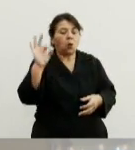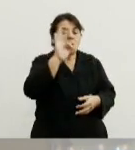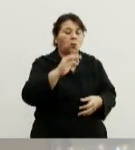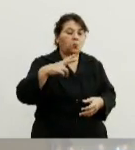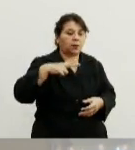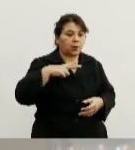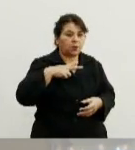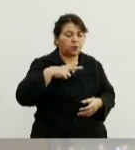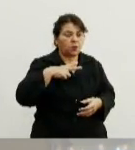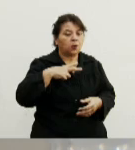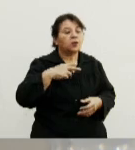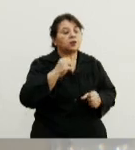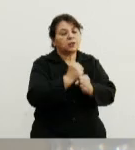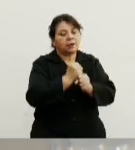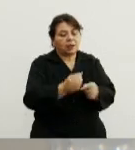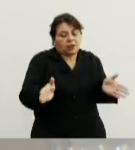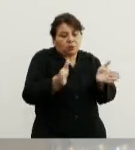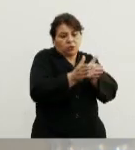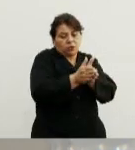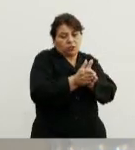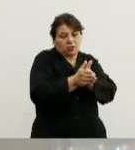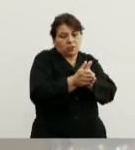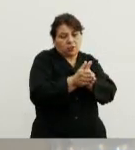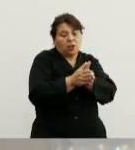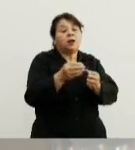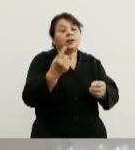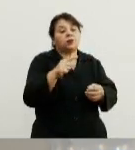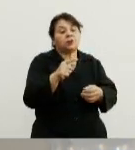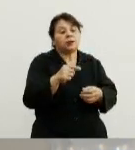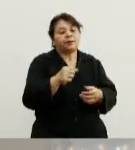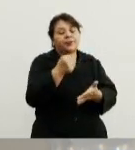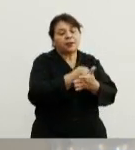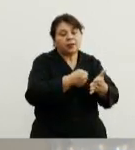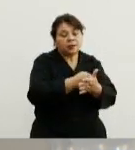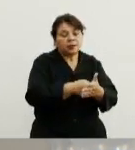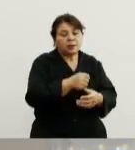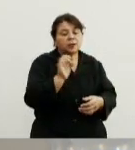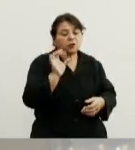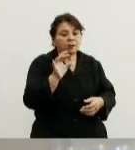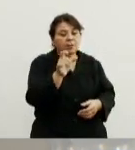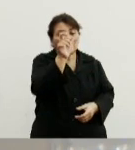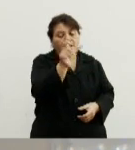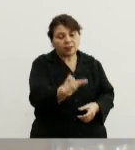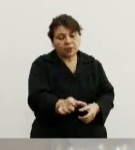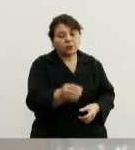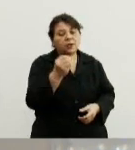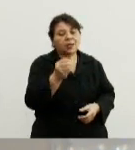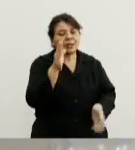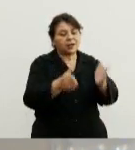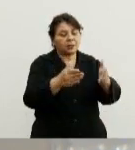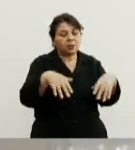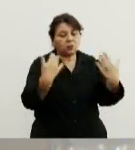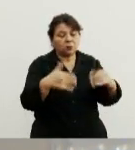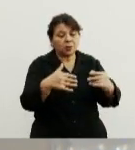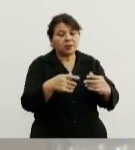de manera articulada se va a tomar y hacer hincapié en aquellas personas que requieren un tratamiento de emergencia por el